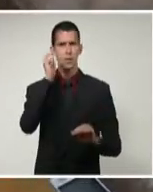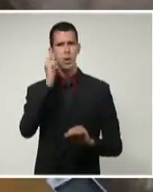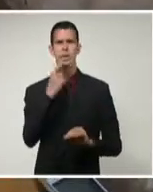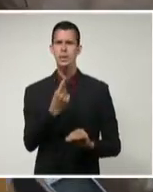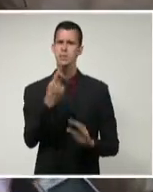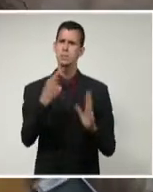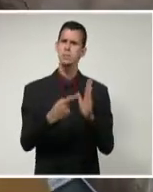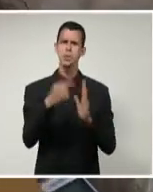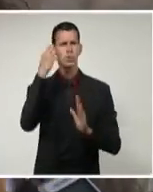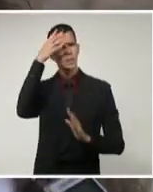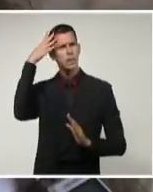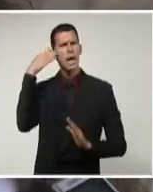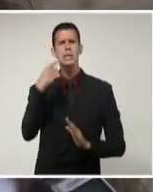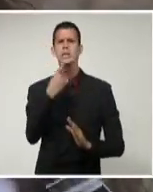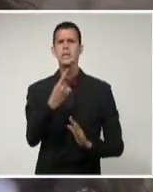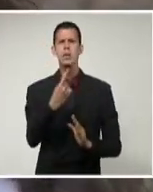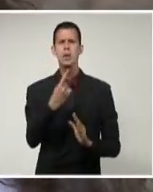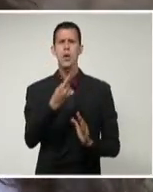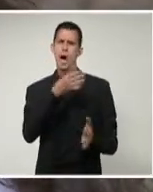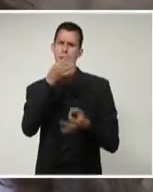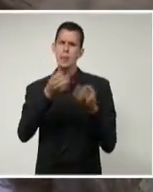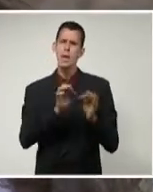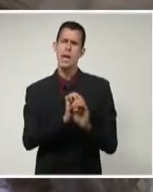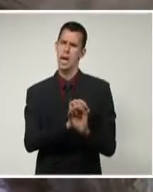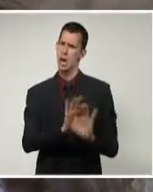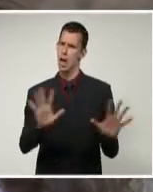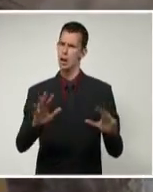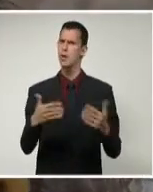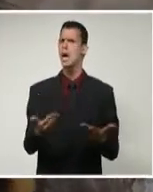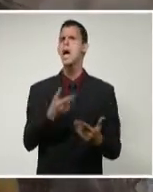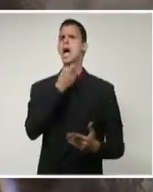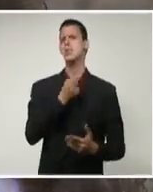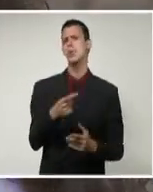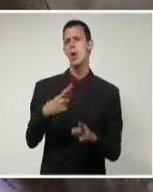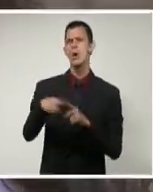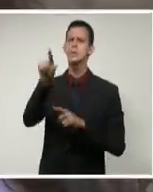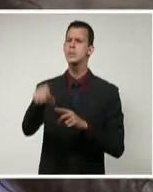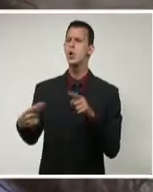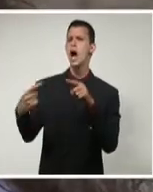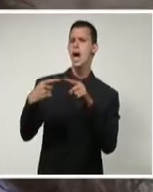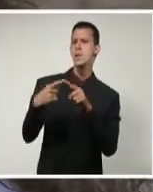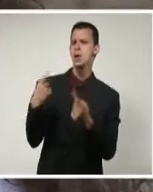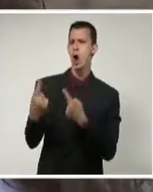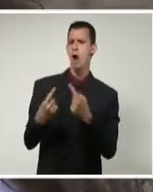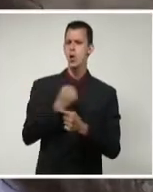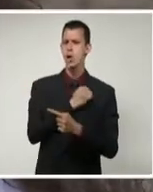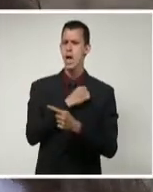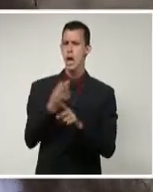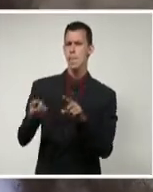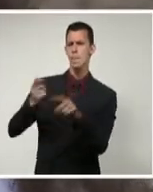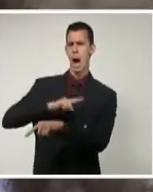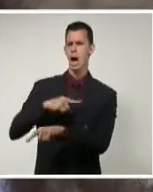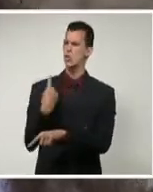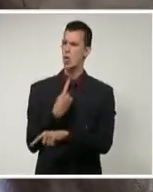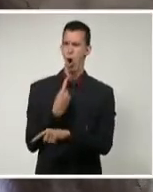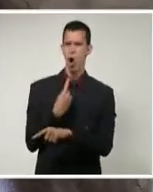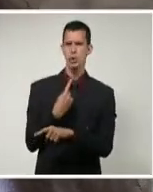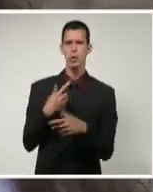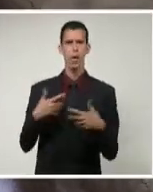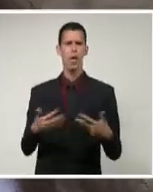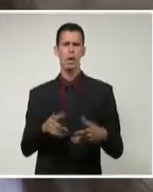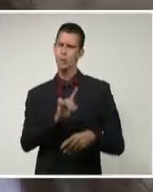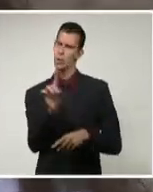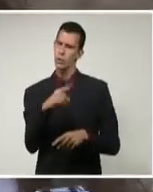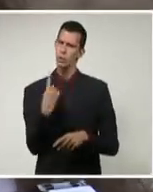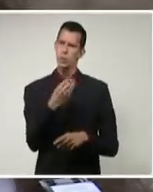Dejó muy claro que los enemigos no pueden intentar destruir nuestro país, porque no lo permitiremos. Y el partido tiene la alta